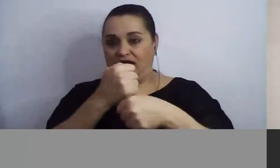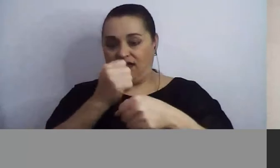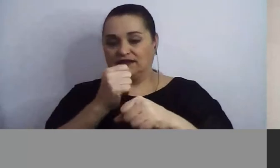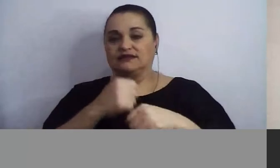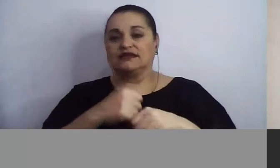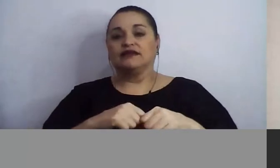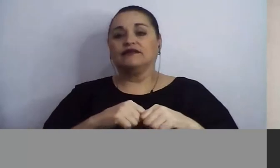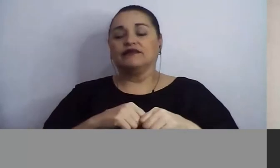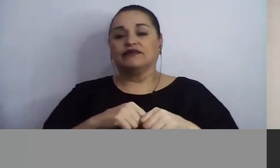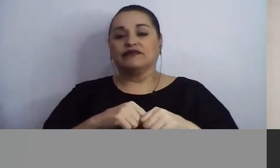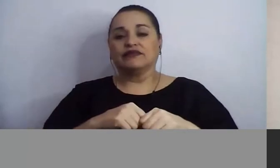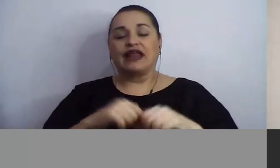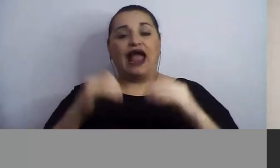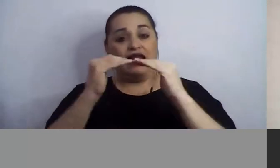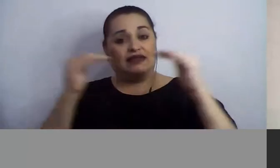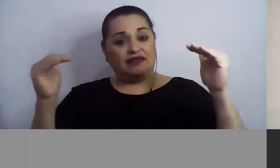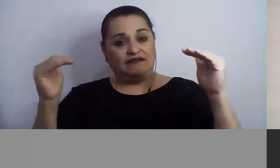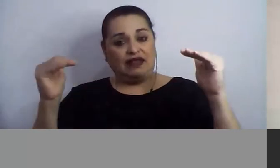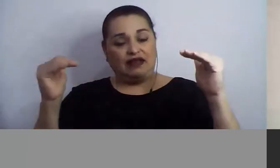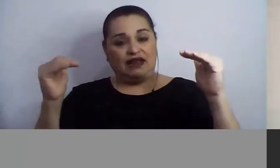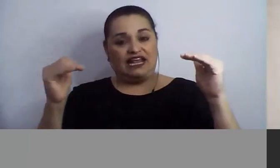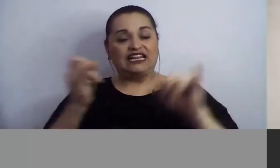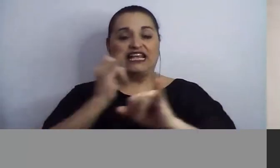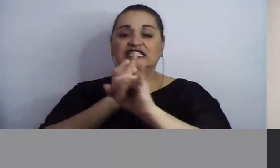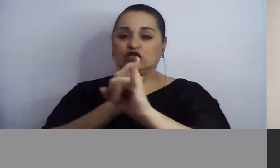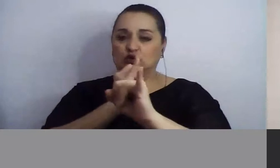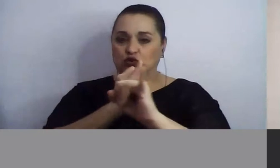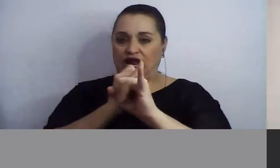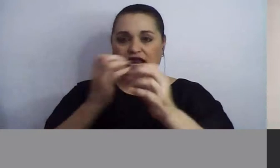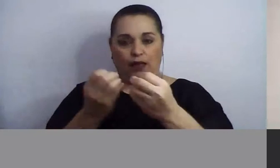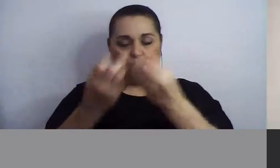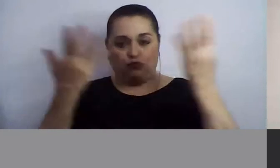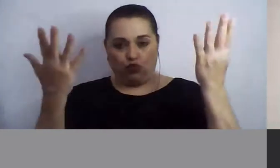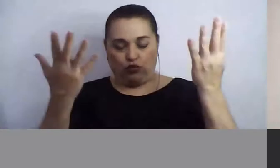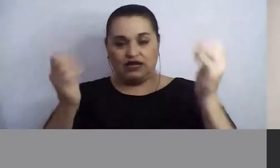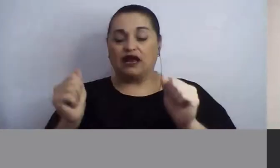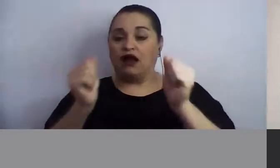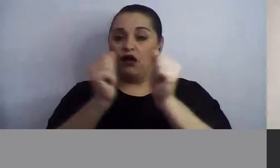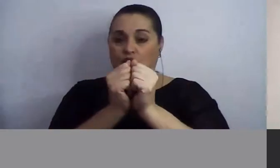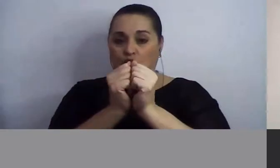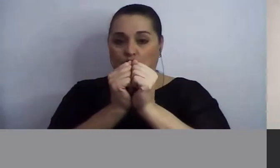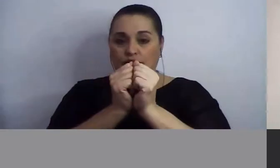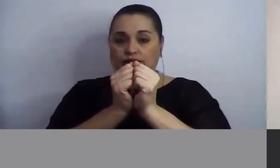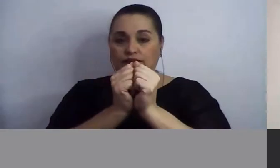a nivel de institucionalidad pública junto con